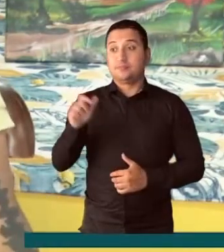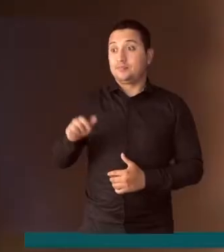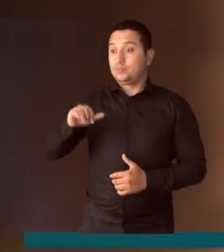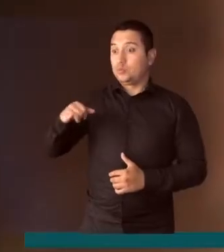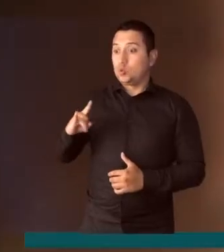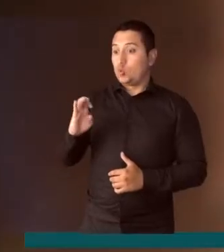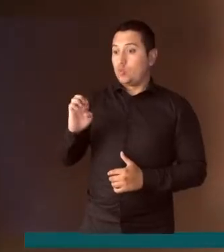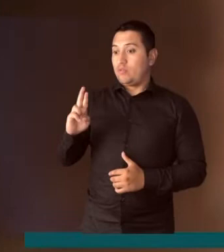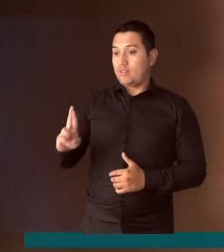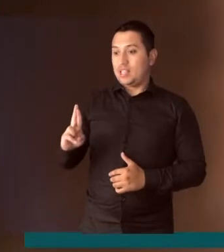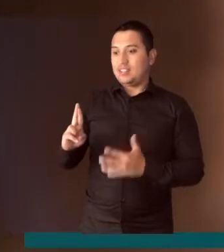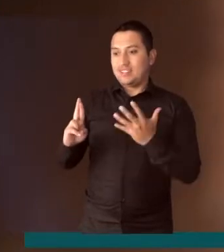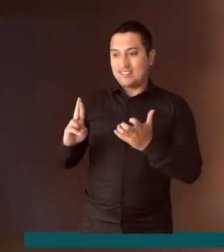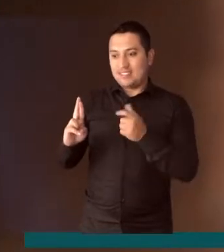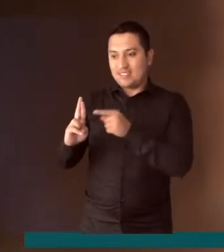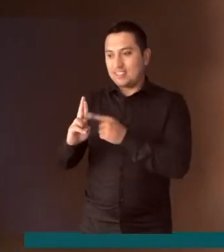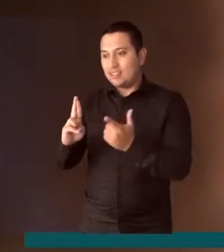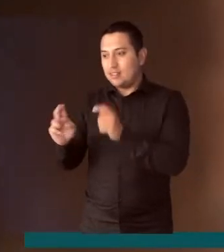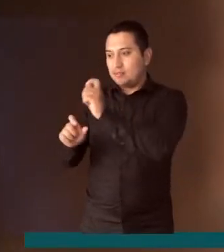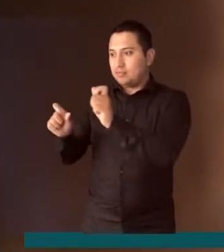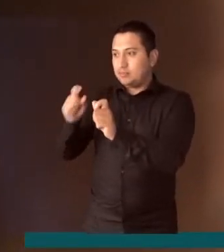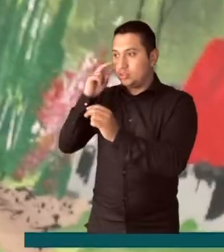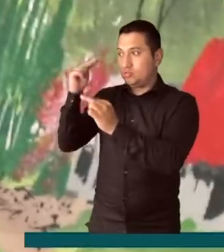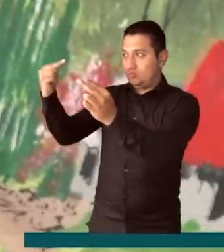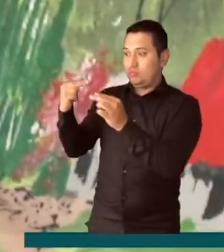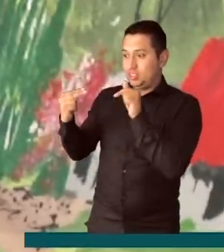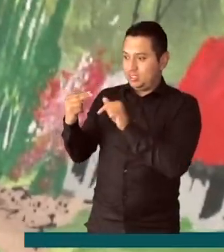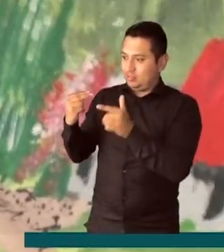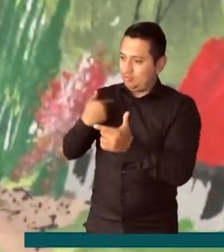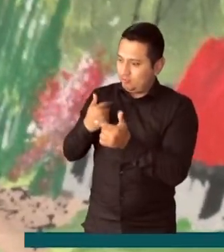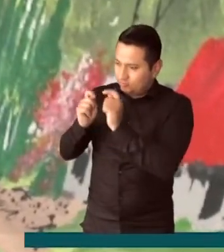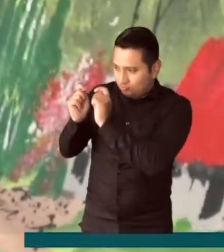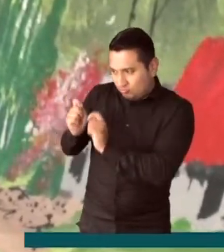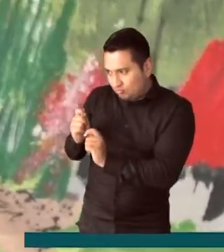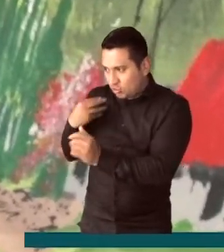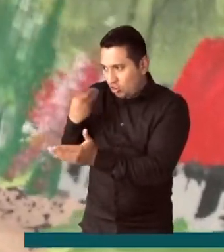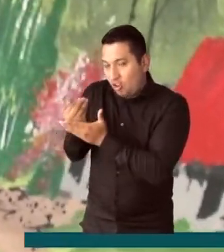mejorar. Huber quiere que todos los que conozcan sus obras reconozcan la